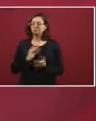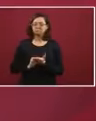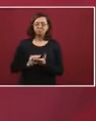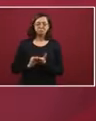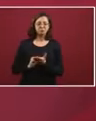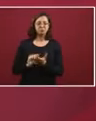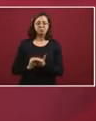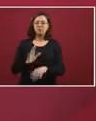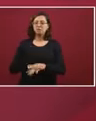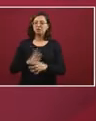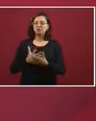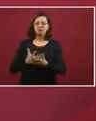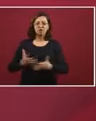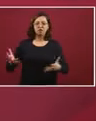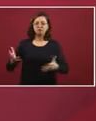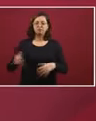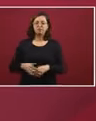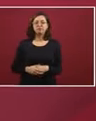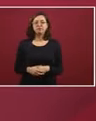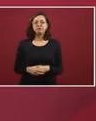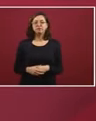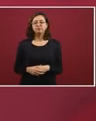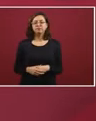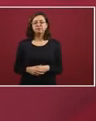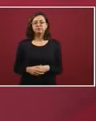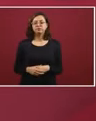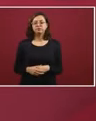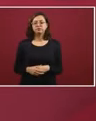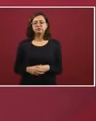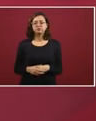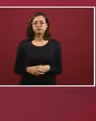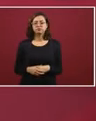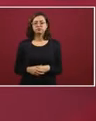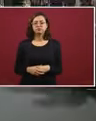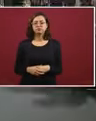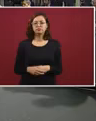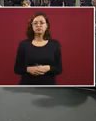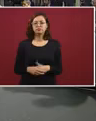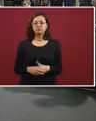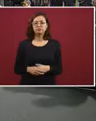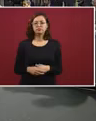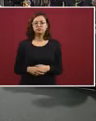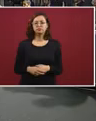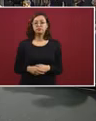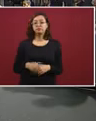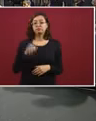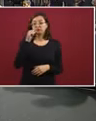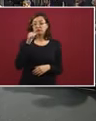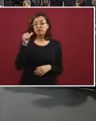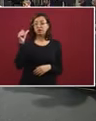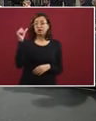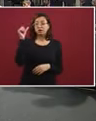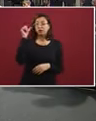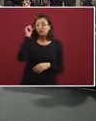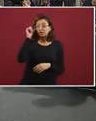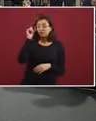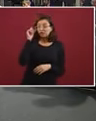a ensanchar. Lo que ayer ocurrió es un retroceso para todo el